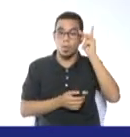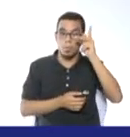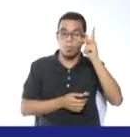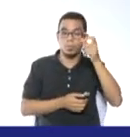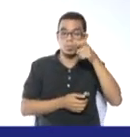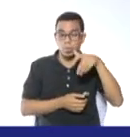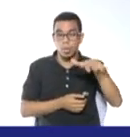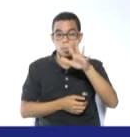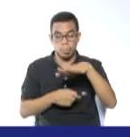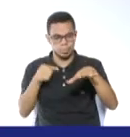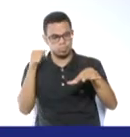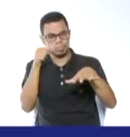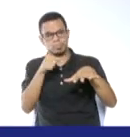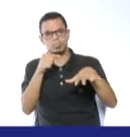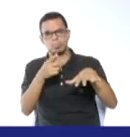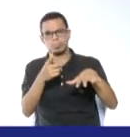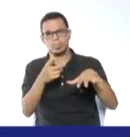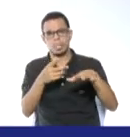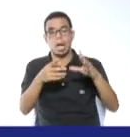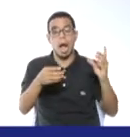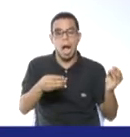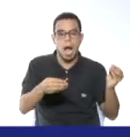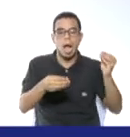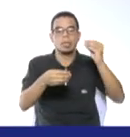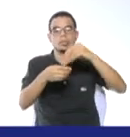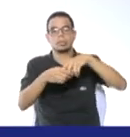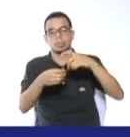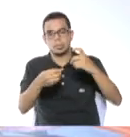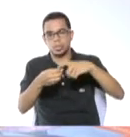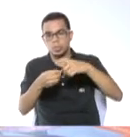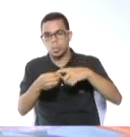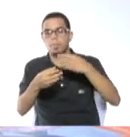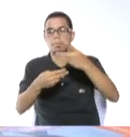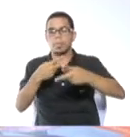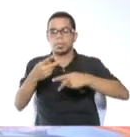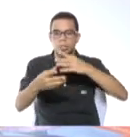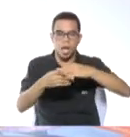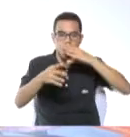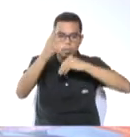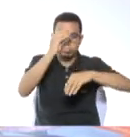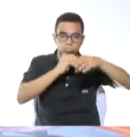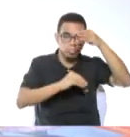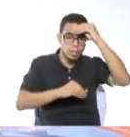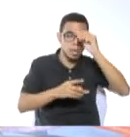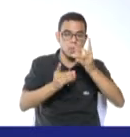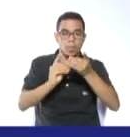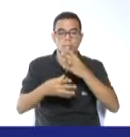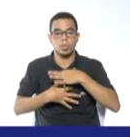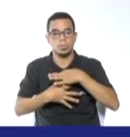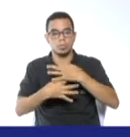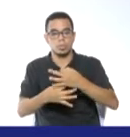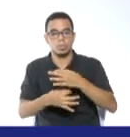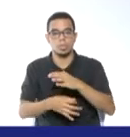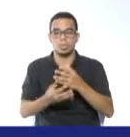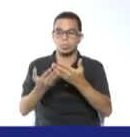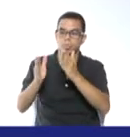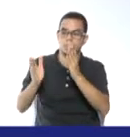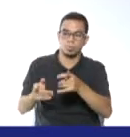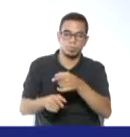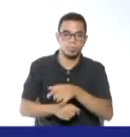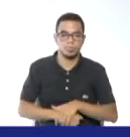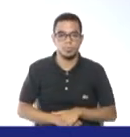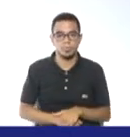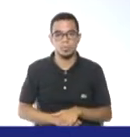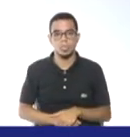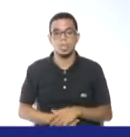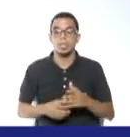a esta nueva estructura para favorecer ese proceso de aprendizaje en función a los intereses comunes. Y favorece el proceso